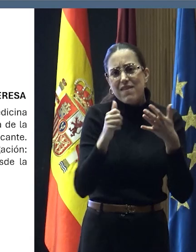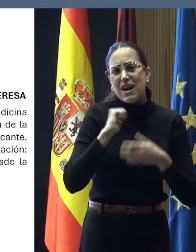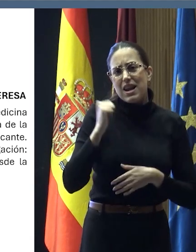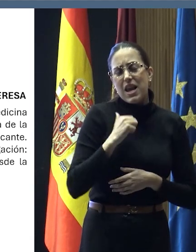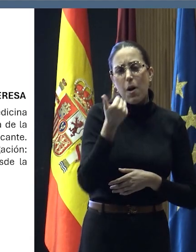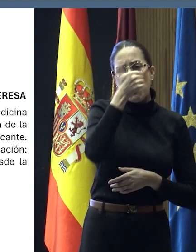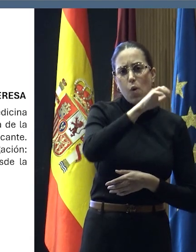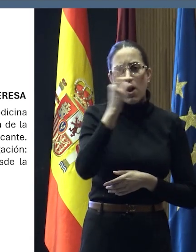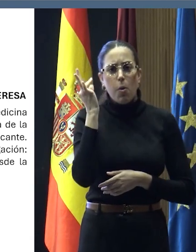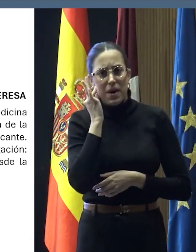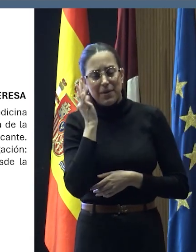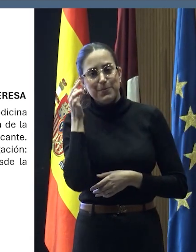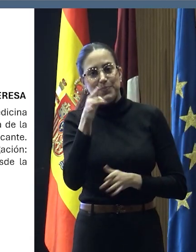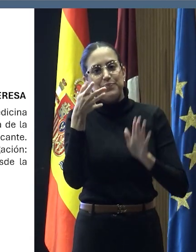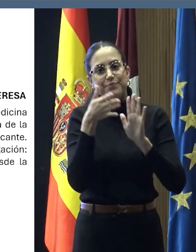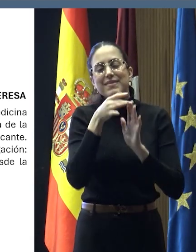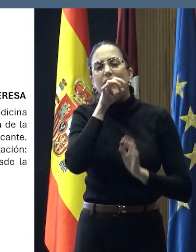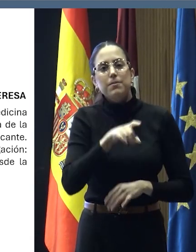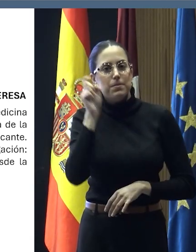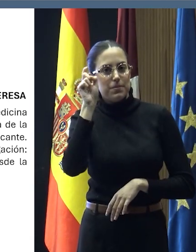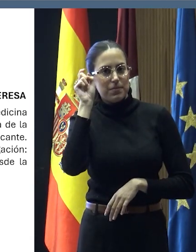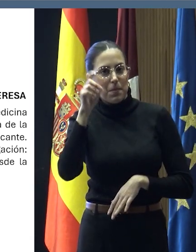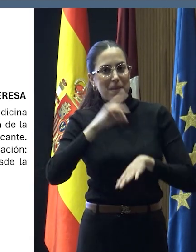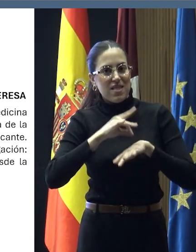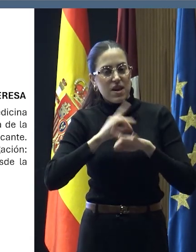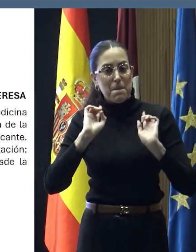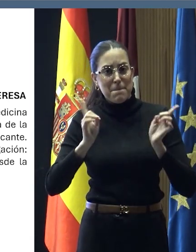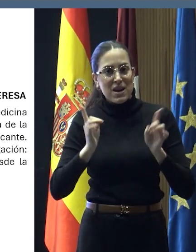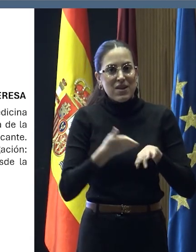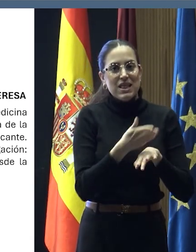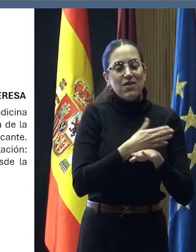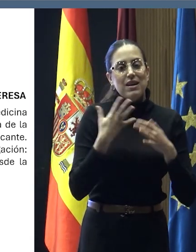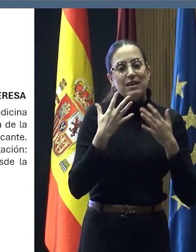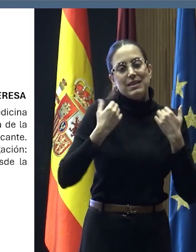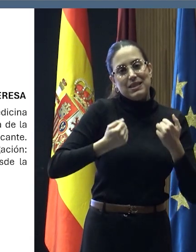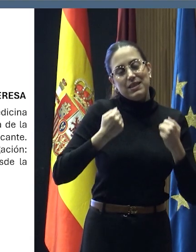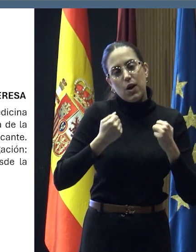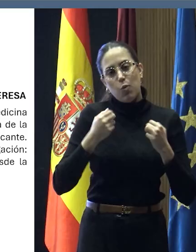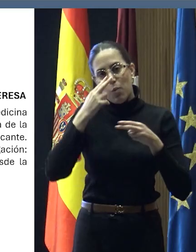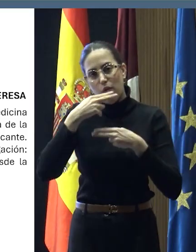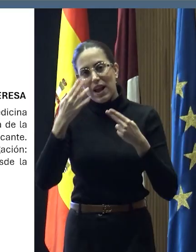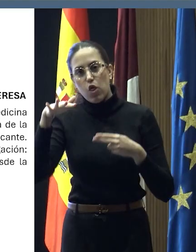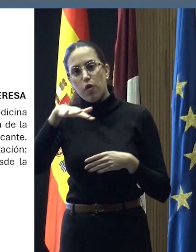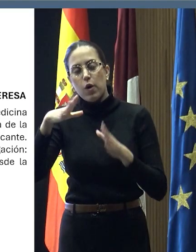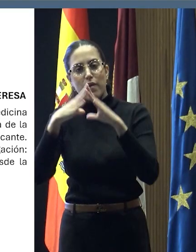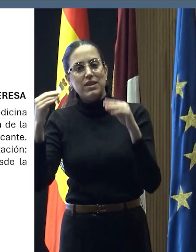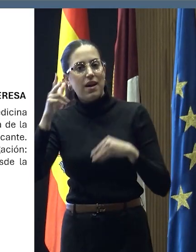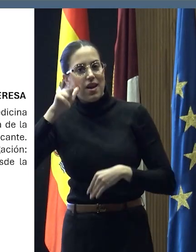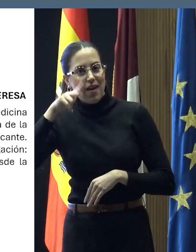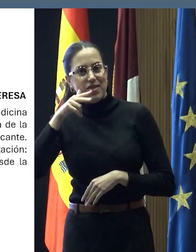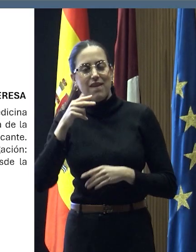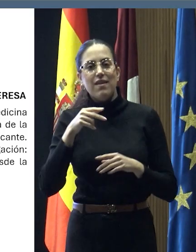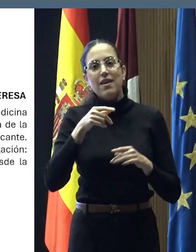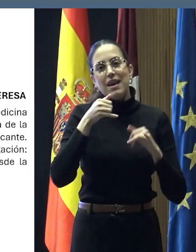la mujer y el hombre, que es catedrática de Medicina Preventiva y Salud Pública en la Universidad de Alicante, y su principal línea de investigación